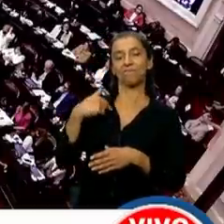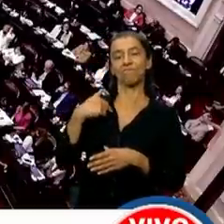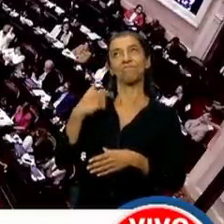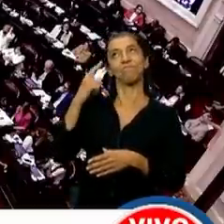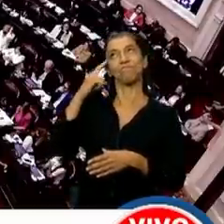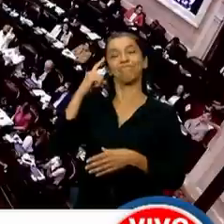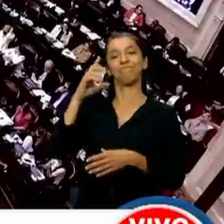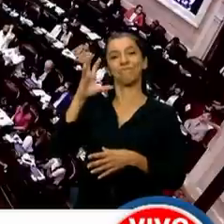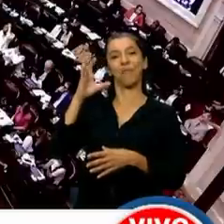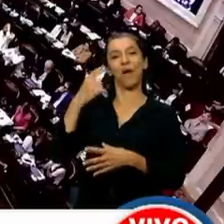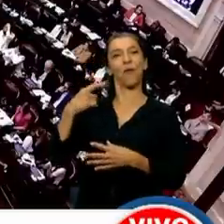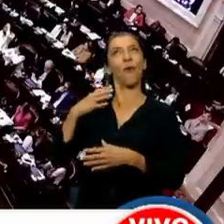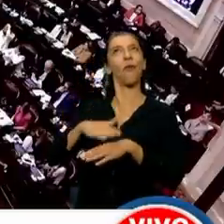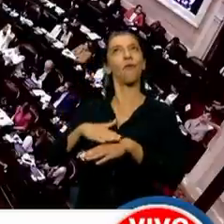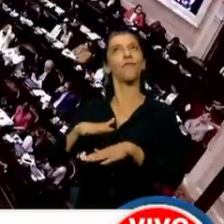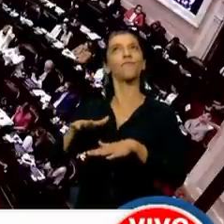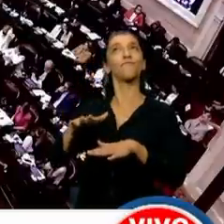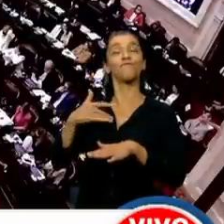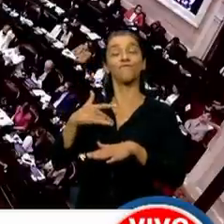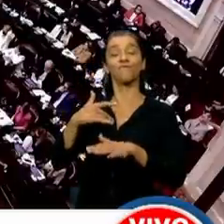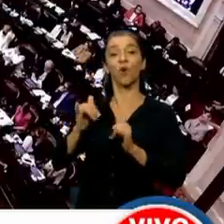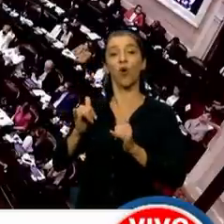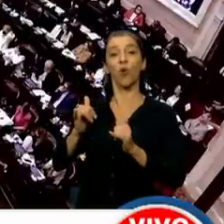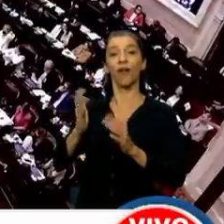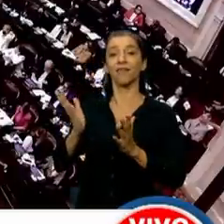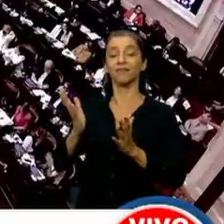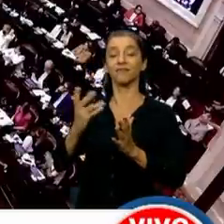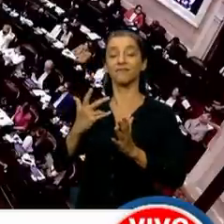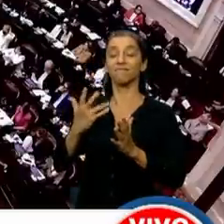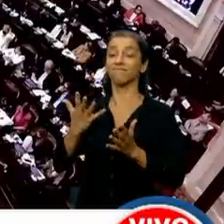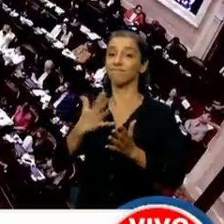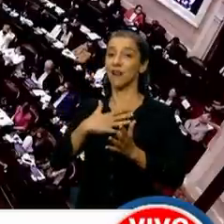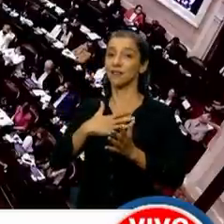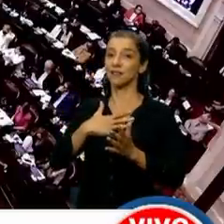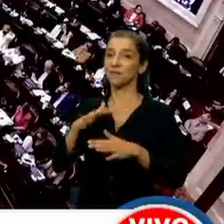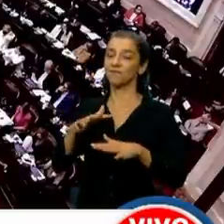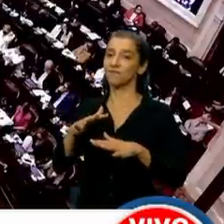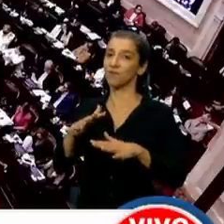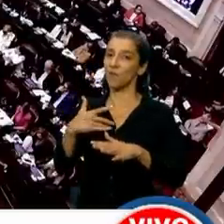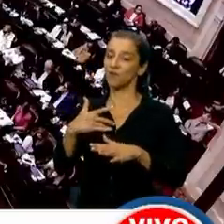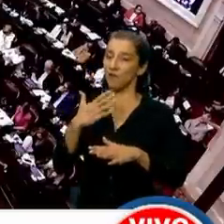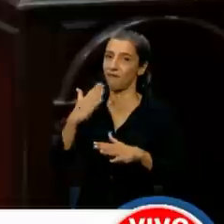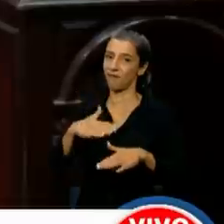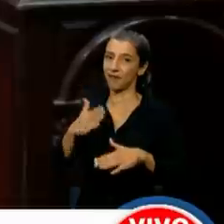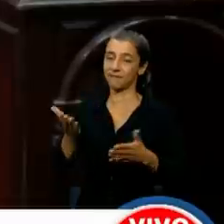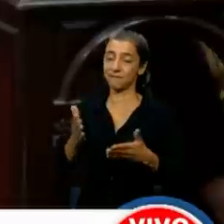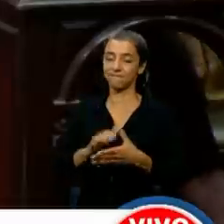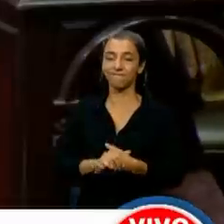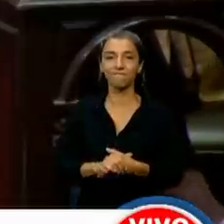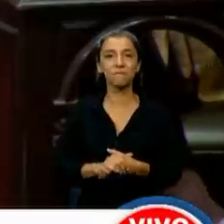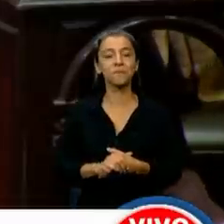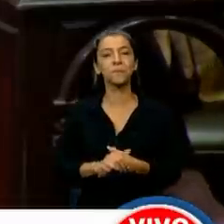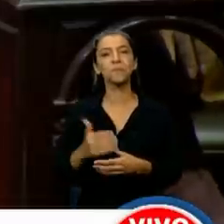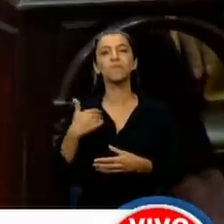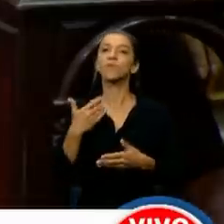juveniles recuerdos no positivos claros pedí la palabra porque me preocupa sobremanera